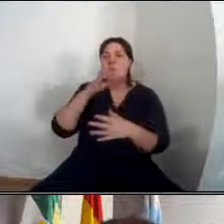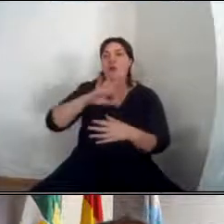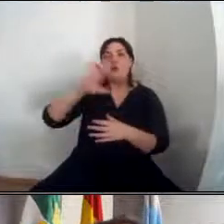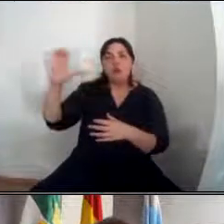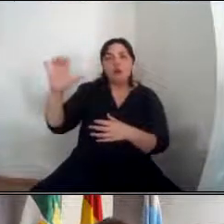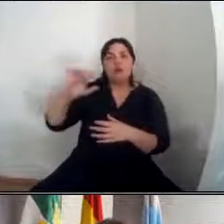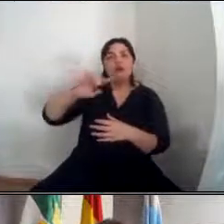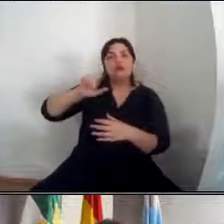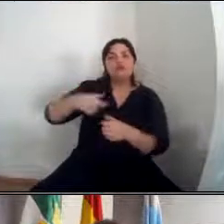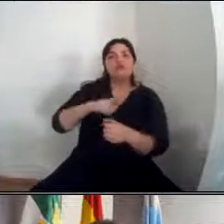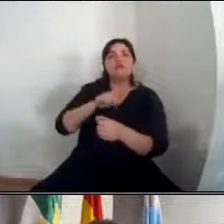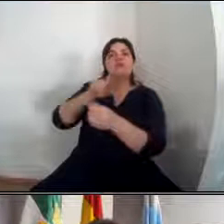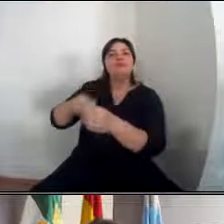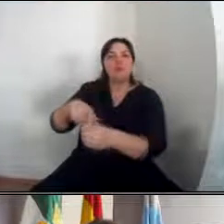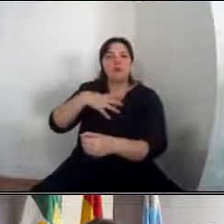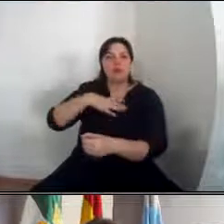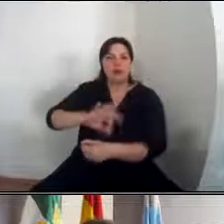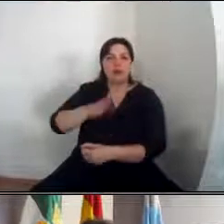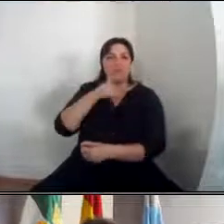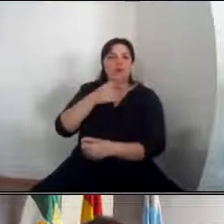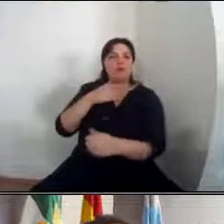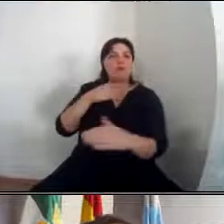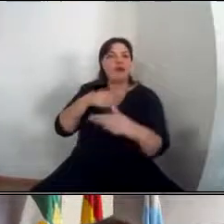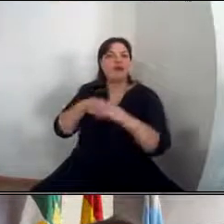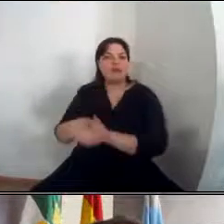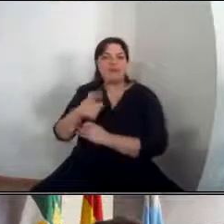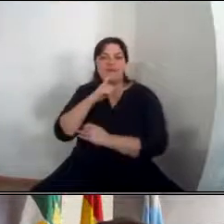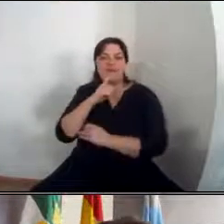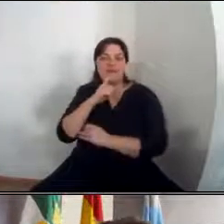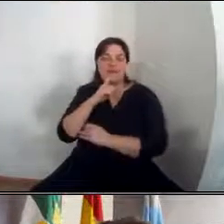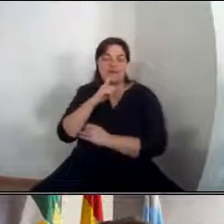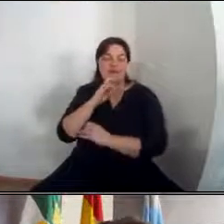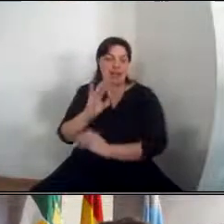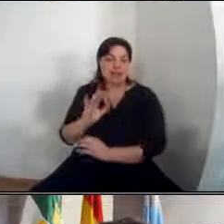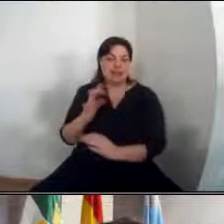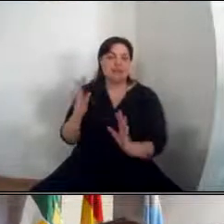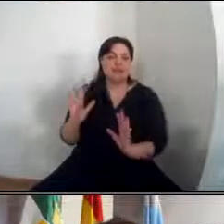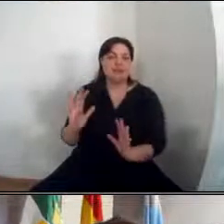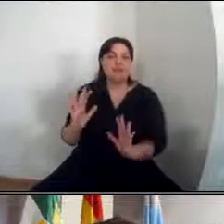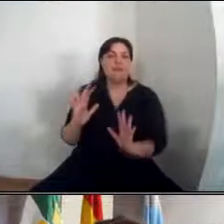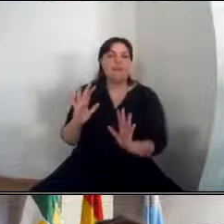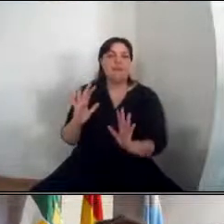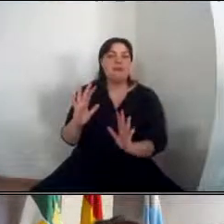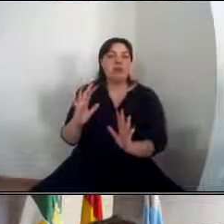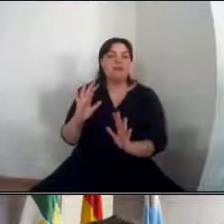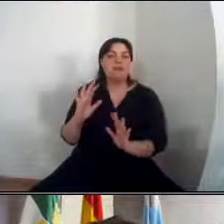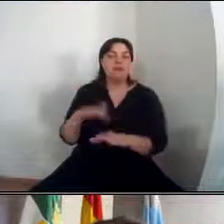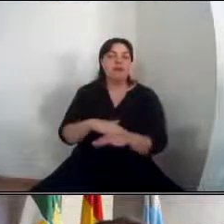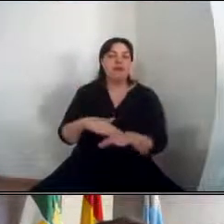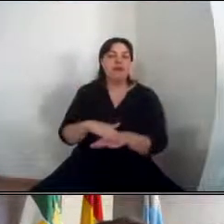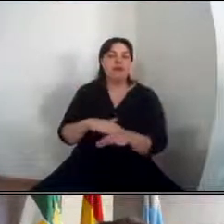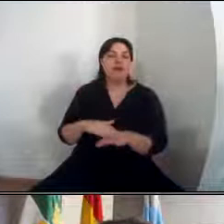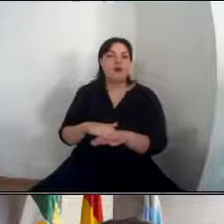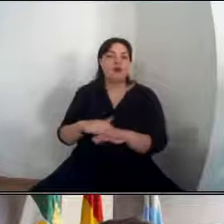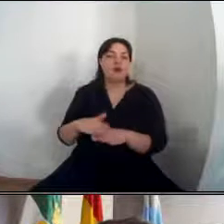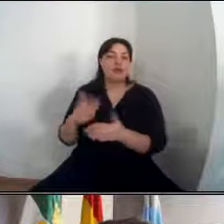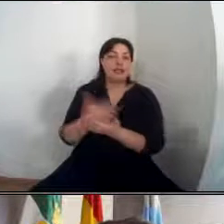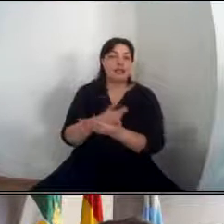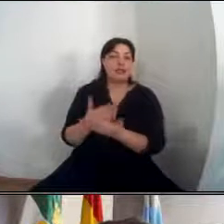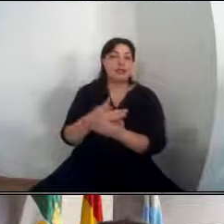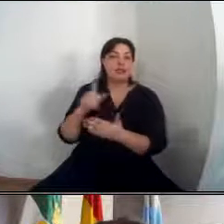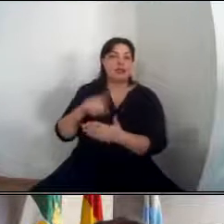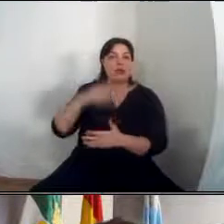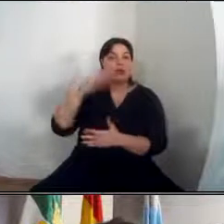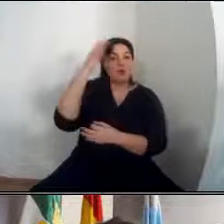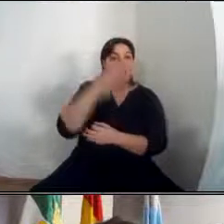siempre es fácil entrar, pero que es necesario que los gobiernos intermedios y la